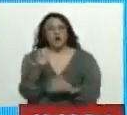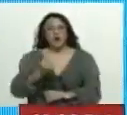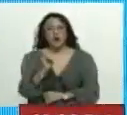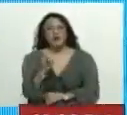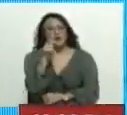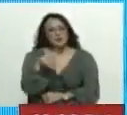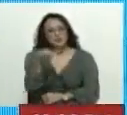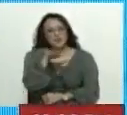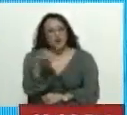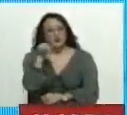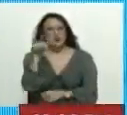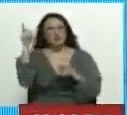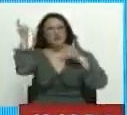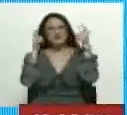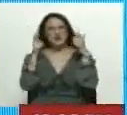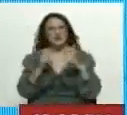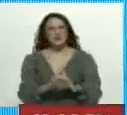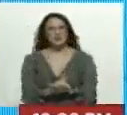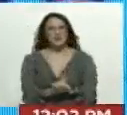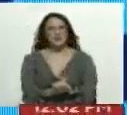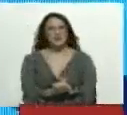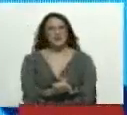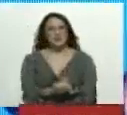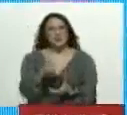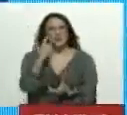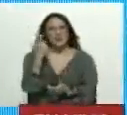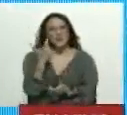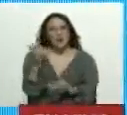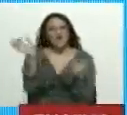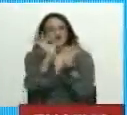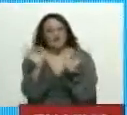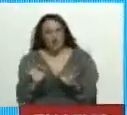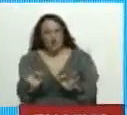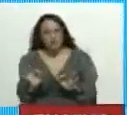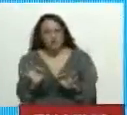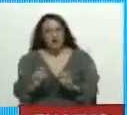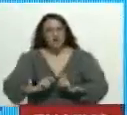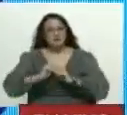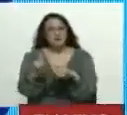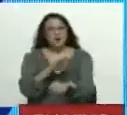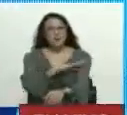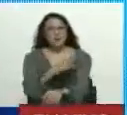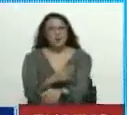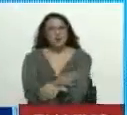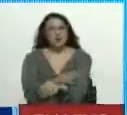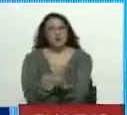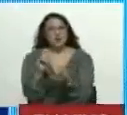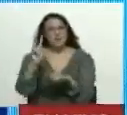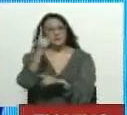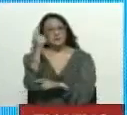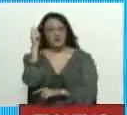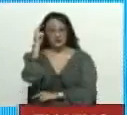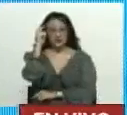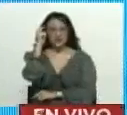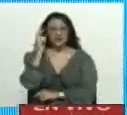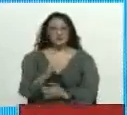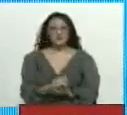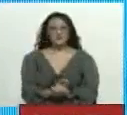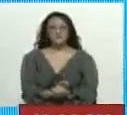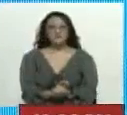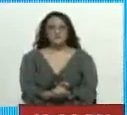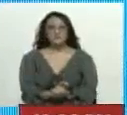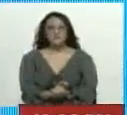comandante Chávez buscó los canales para entregarle el poder desde el primer día el